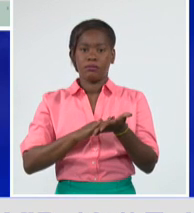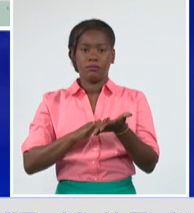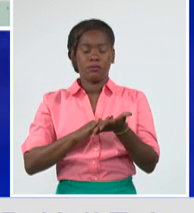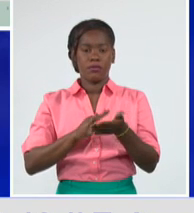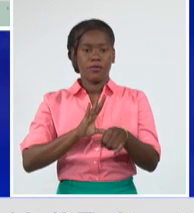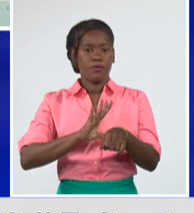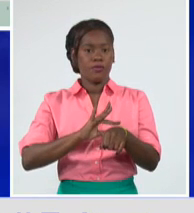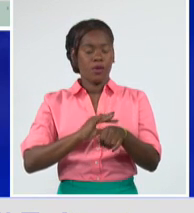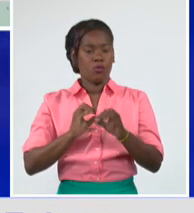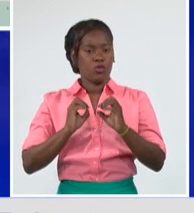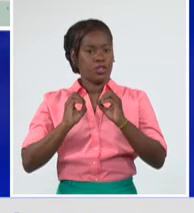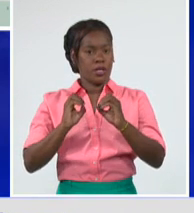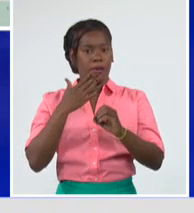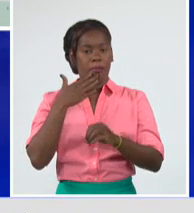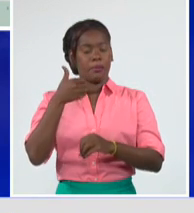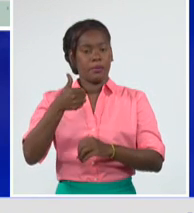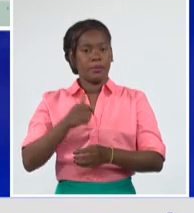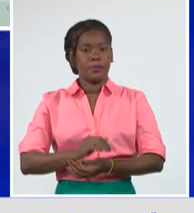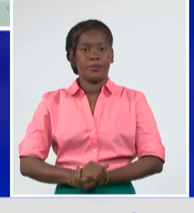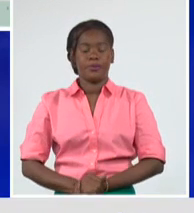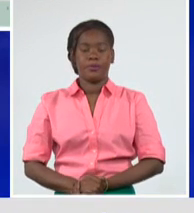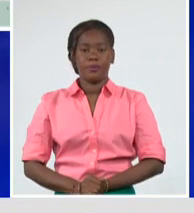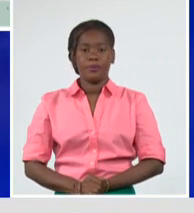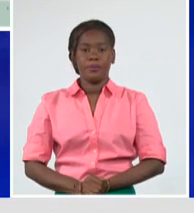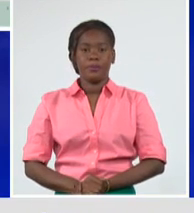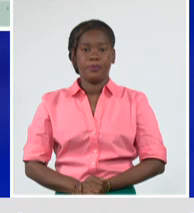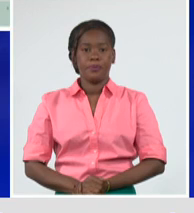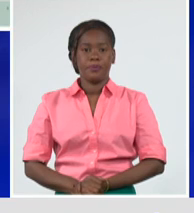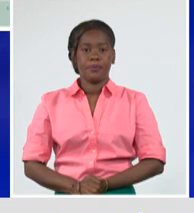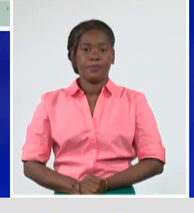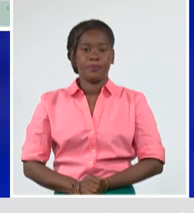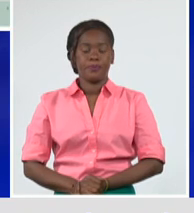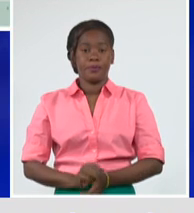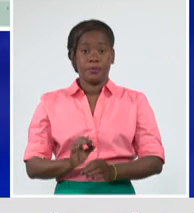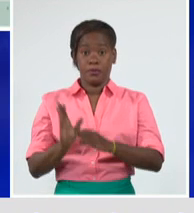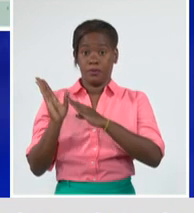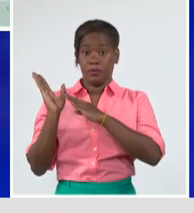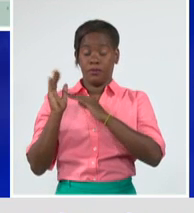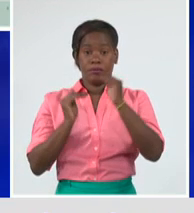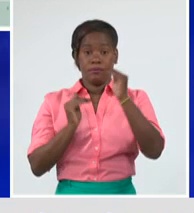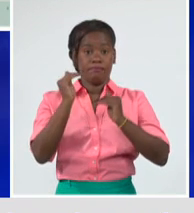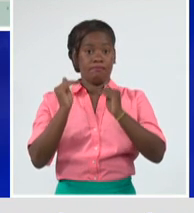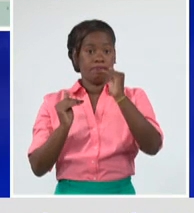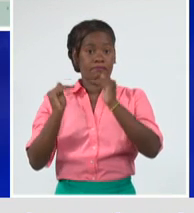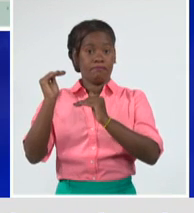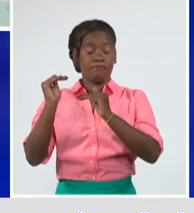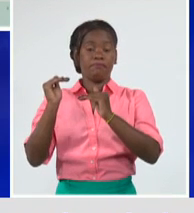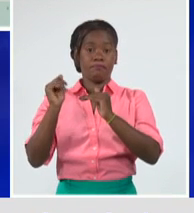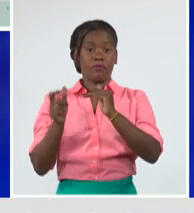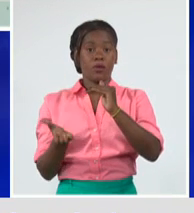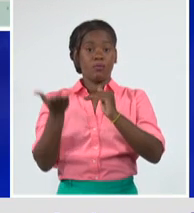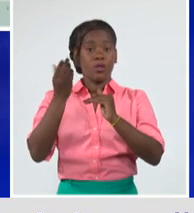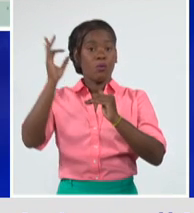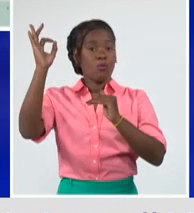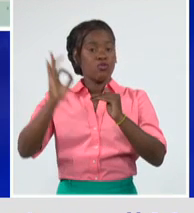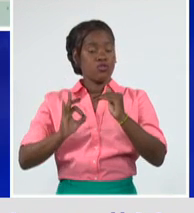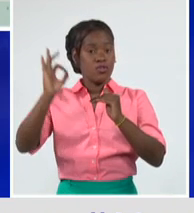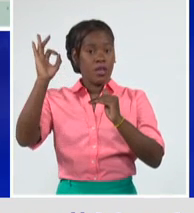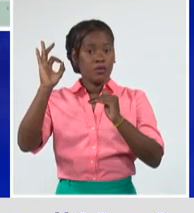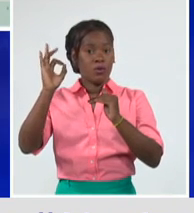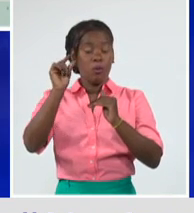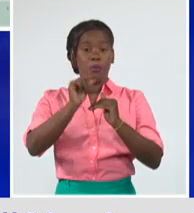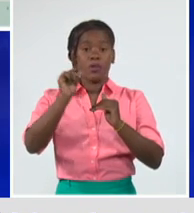por encima de la media nacional, estamos hablando por encima del 20,5% de positividad